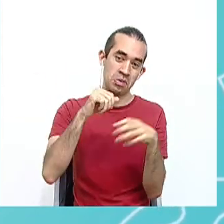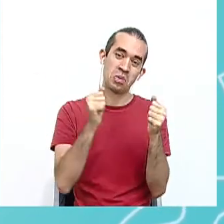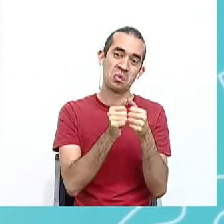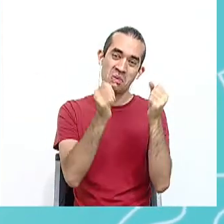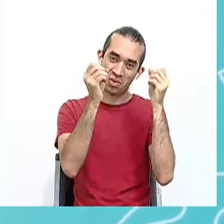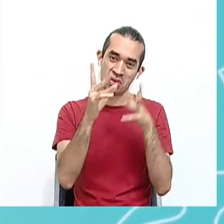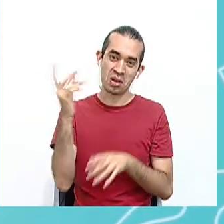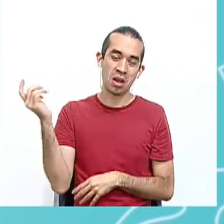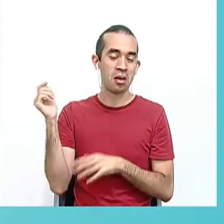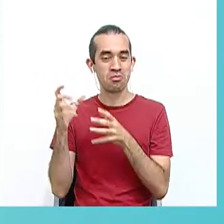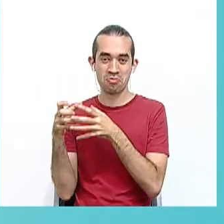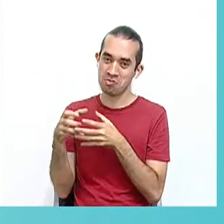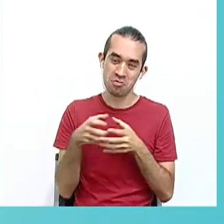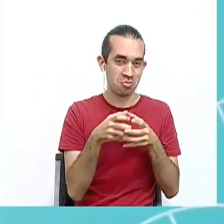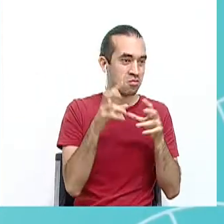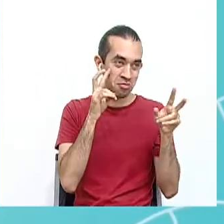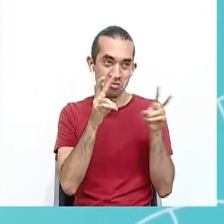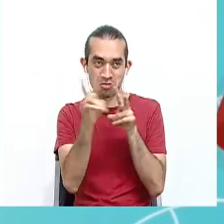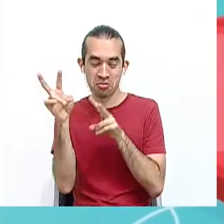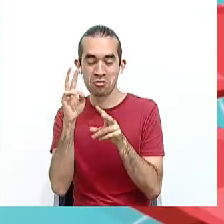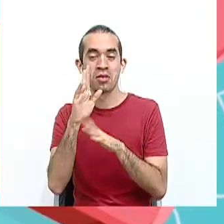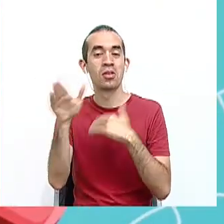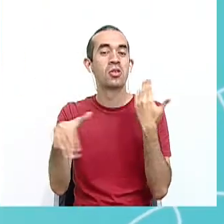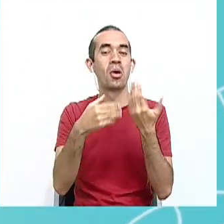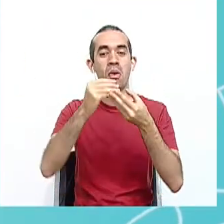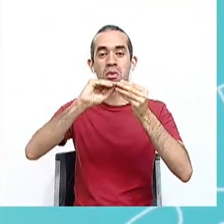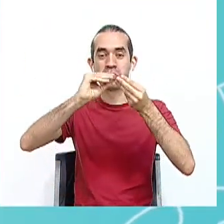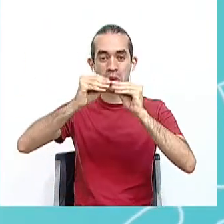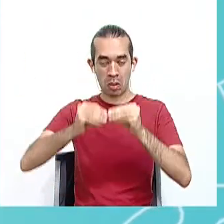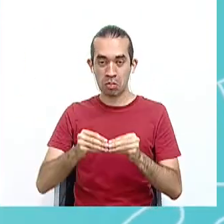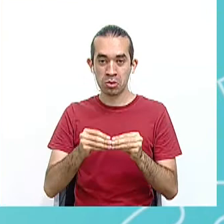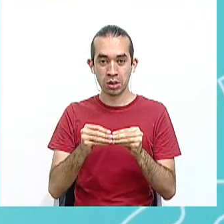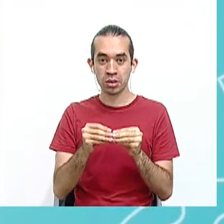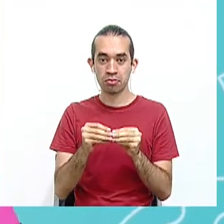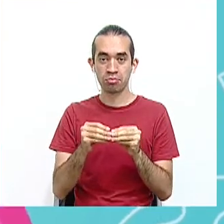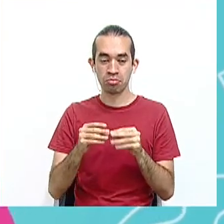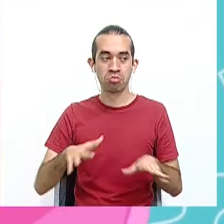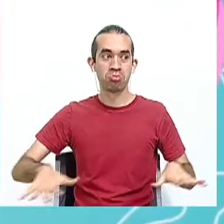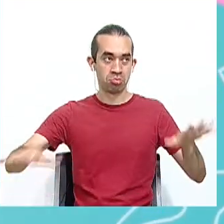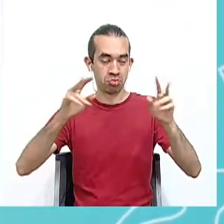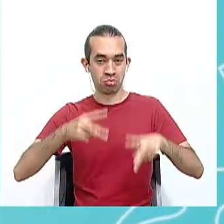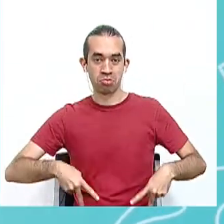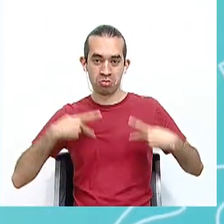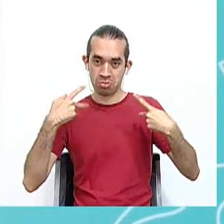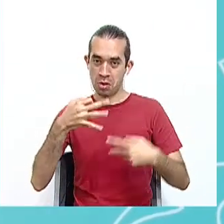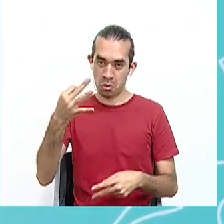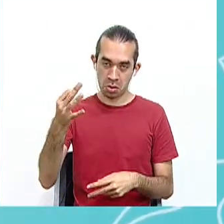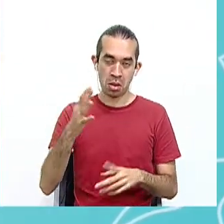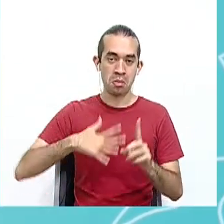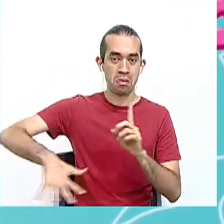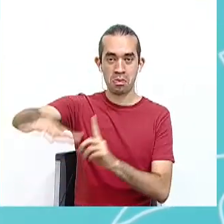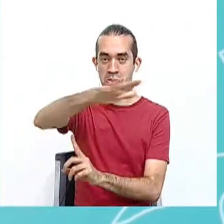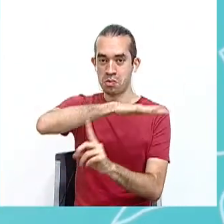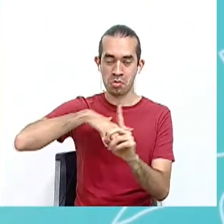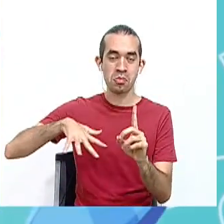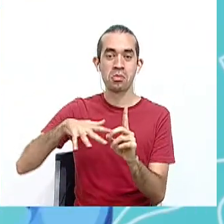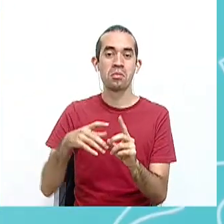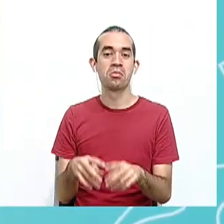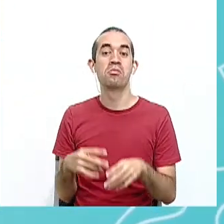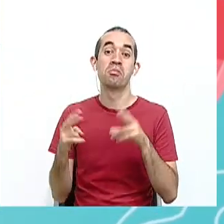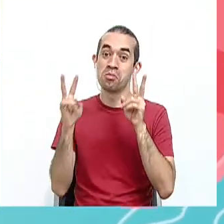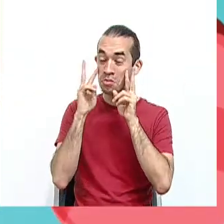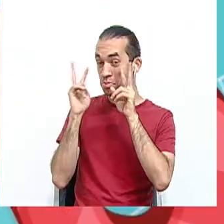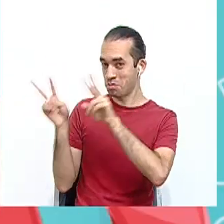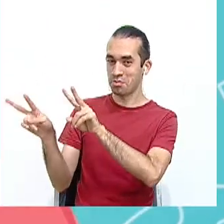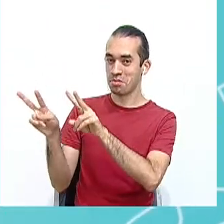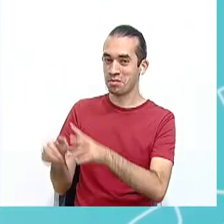un recorrido y ver todas las expresiones numéricas que están en nuestra vida cotidiana, en nuestro entorno. Veámoslo